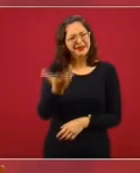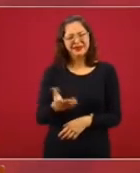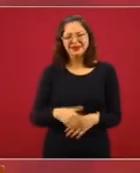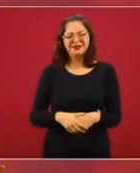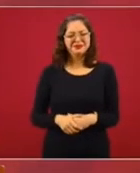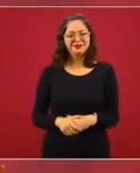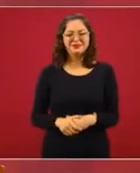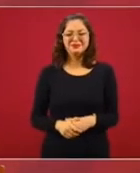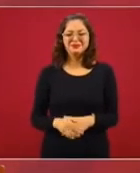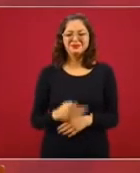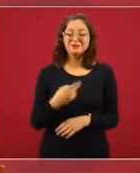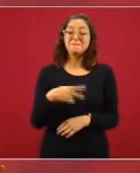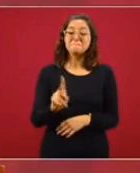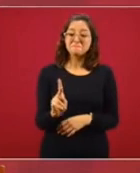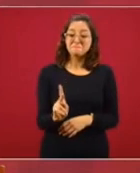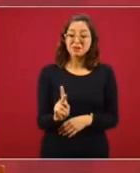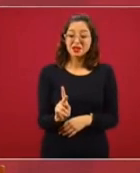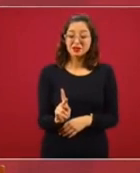pero es